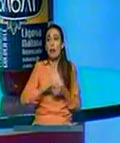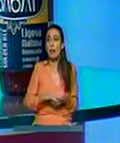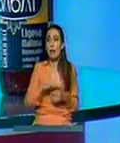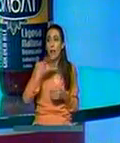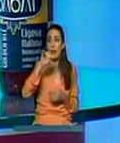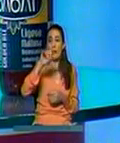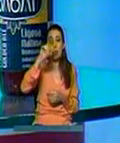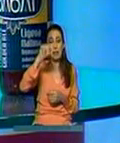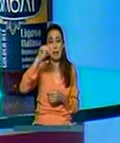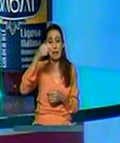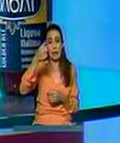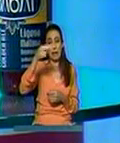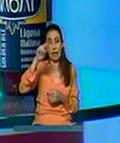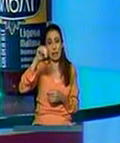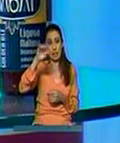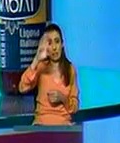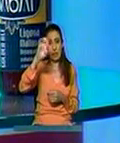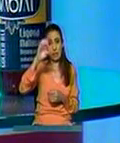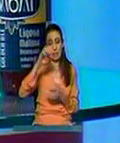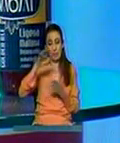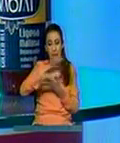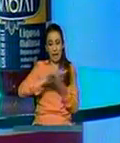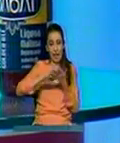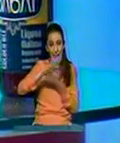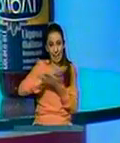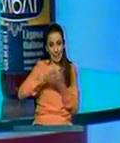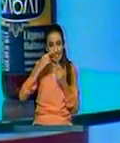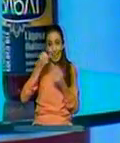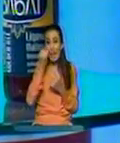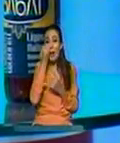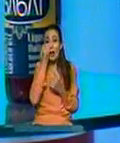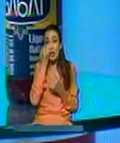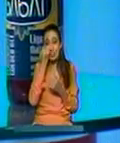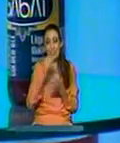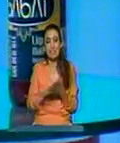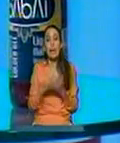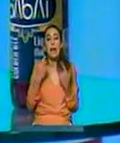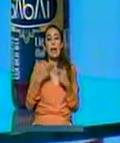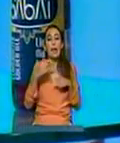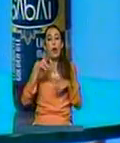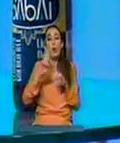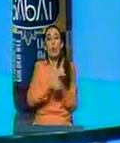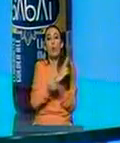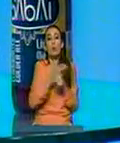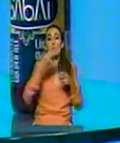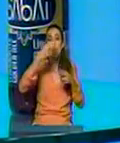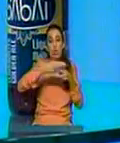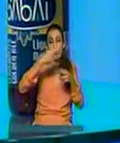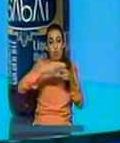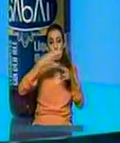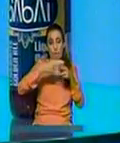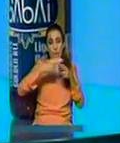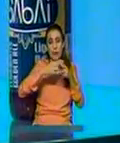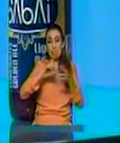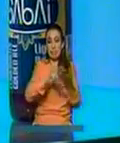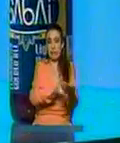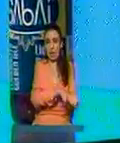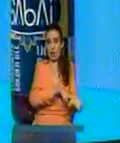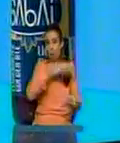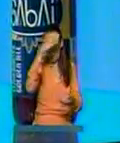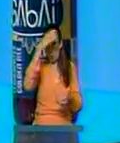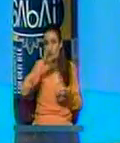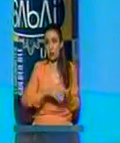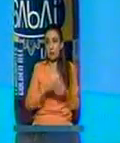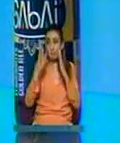Yanganates, porque es la Golden Ale y es donde dice que está el oro, ¿no? El oro de los incas. Así es, la de centro. Yanganates. Y la que está en la mitad se llama Yaguarcocha